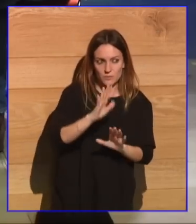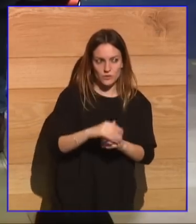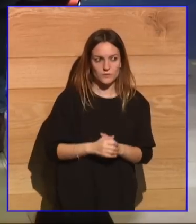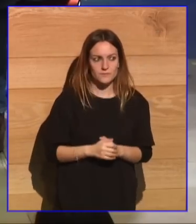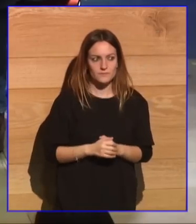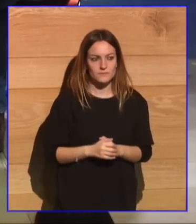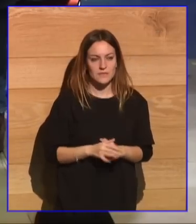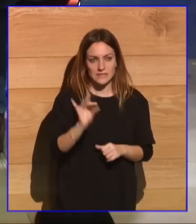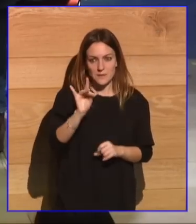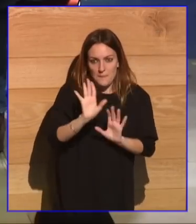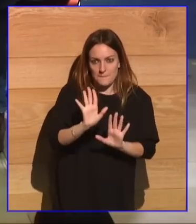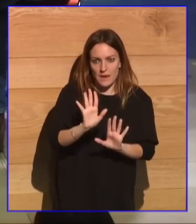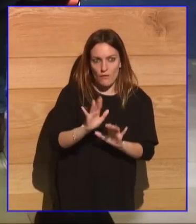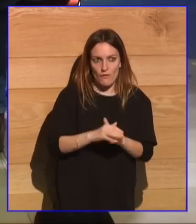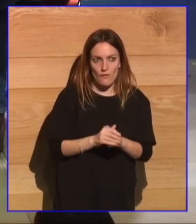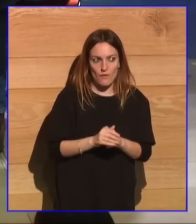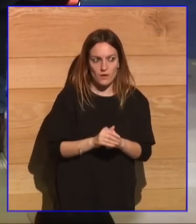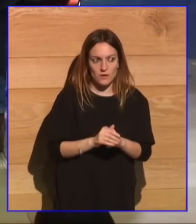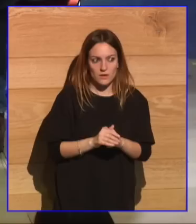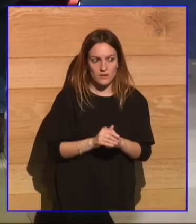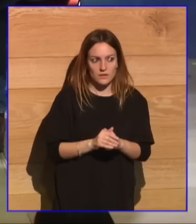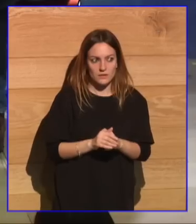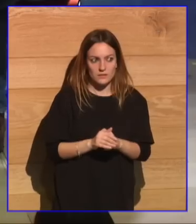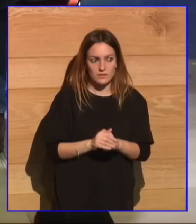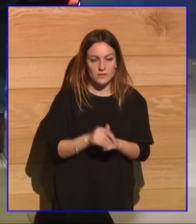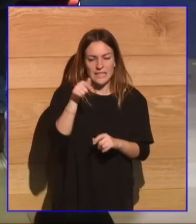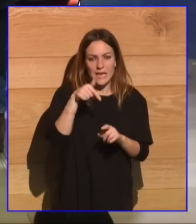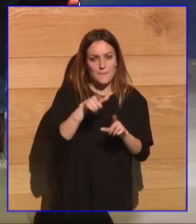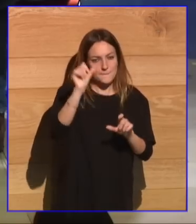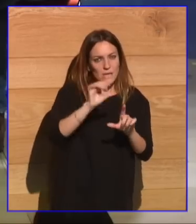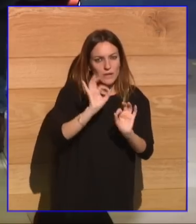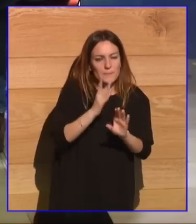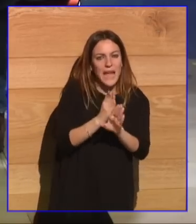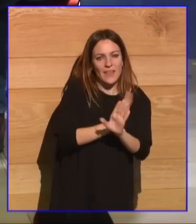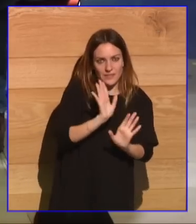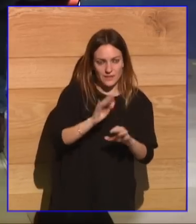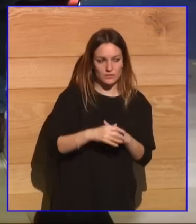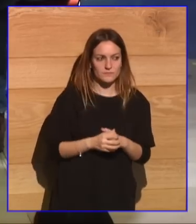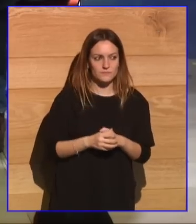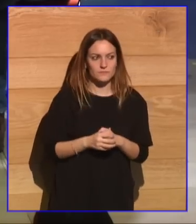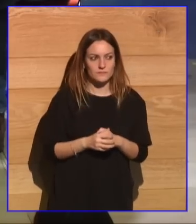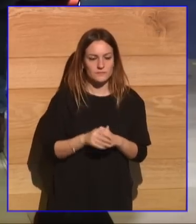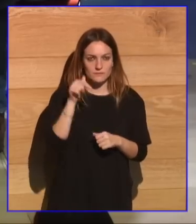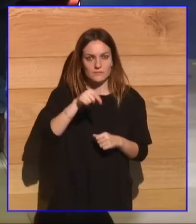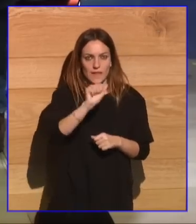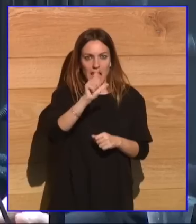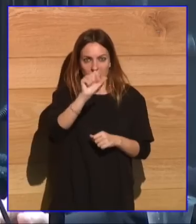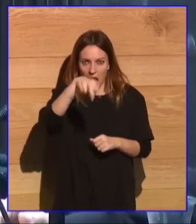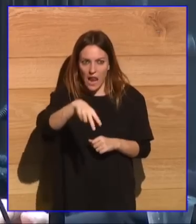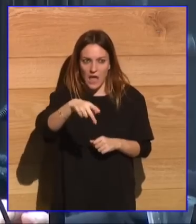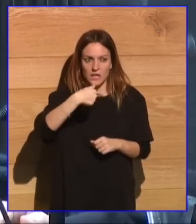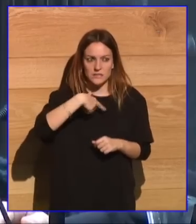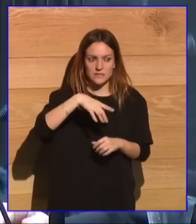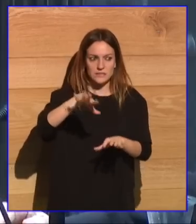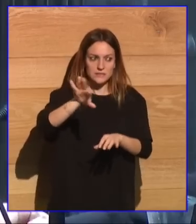perdón. Sí, pero una cosa es eso y otra cosa es... Pero Tommy sí que tiene una... Son anteriores. Son una narrativa. Escoger a Alan Parker y decirle...